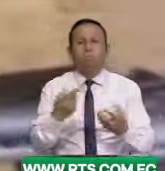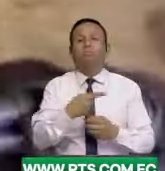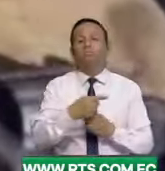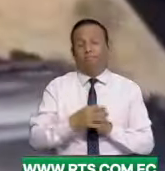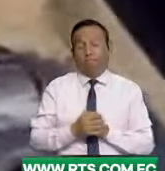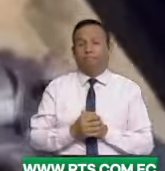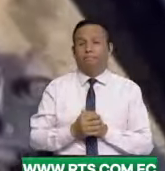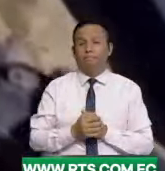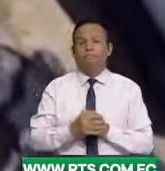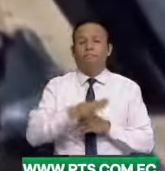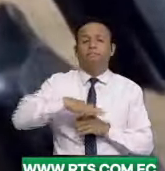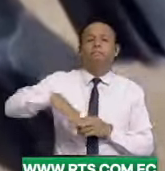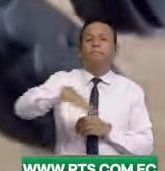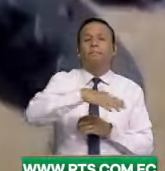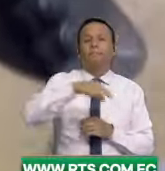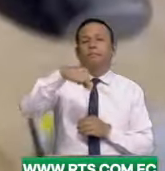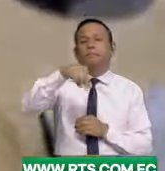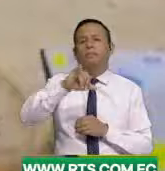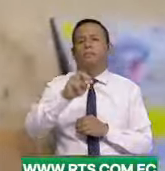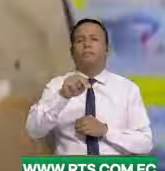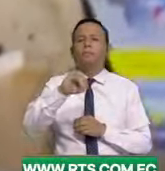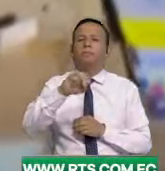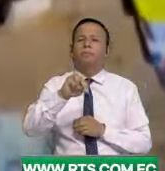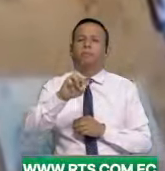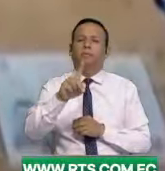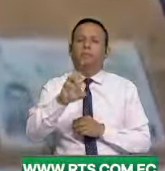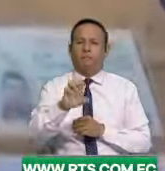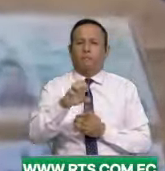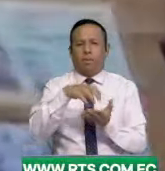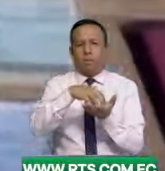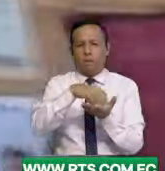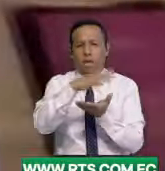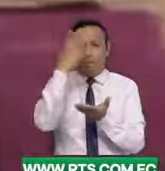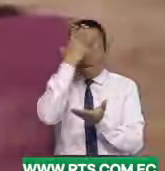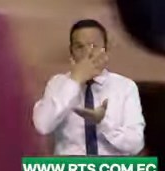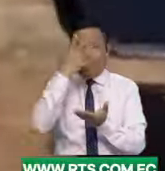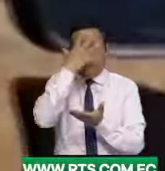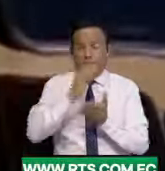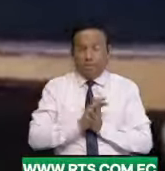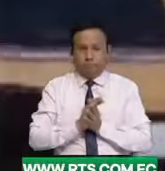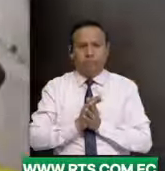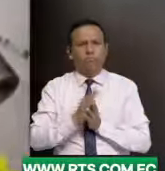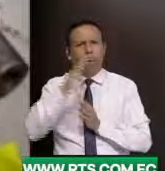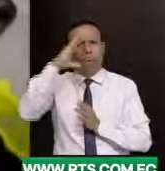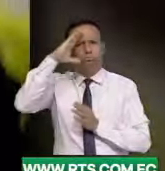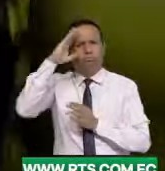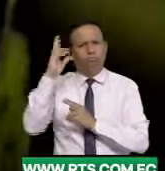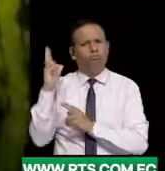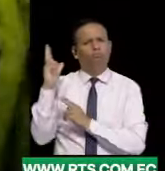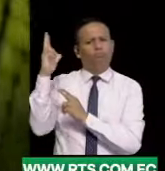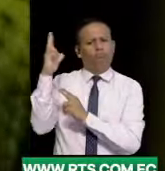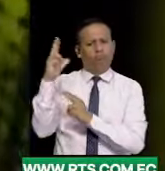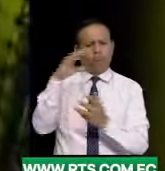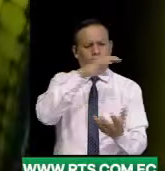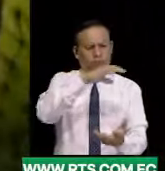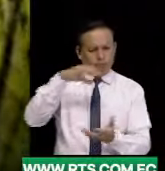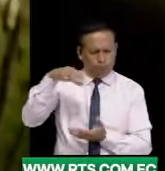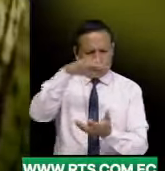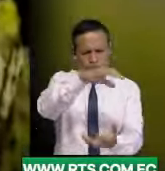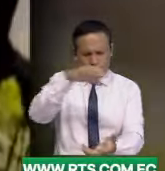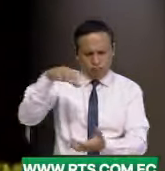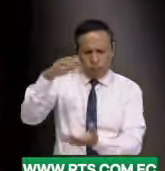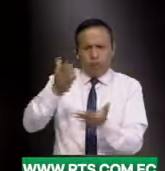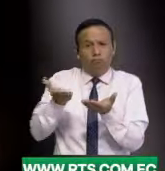Quinindé, provincia de Esmeraldas. Todo esto decomisaron los militares. Evidencias clave de las actividades ilícitas de